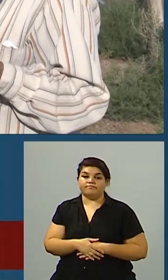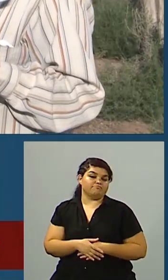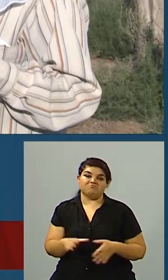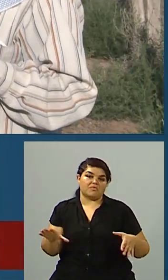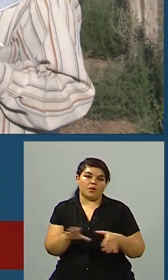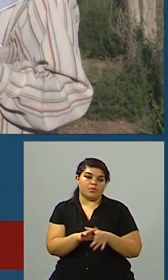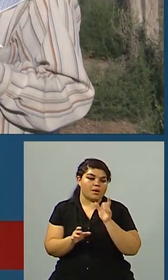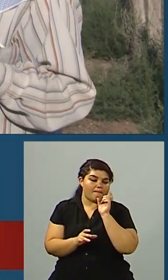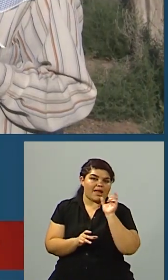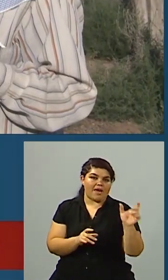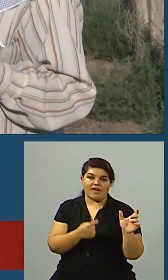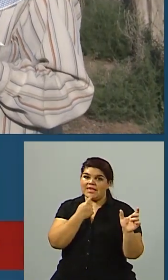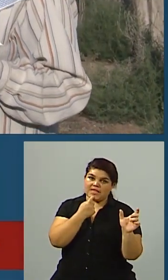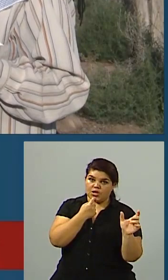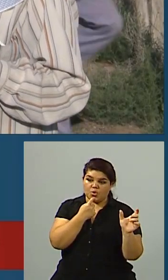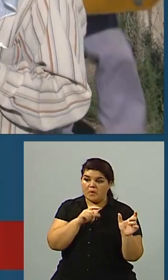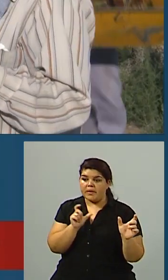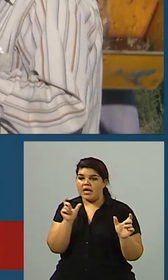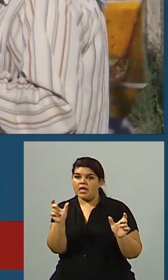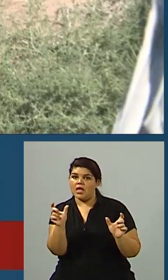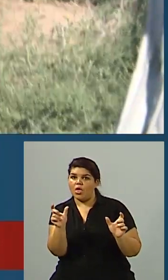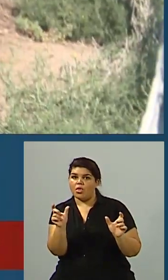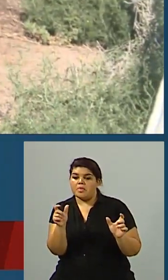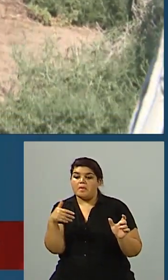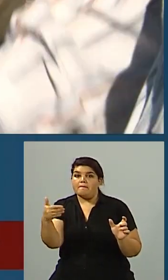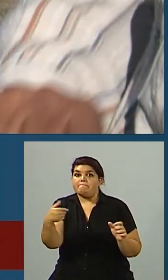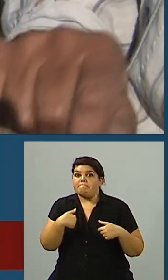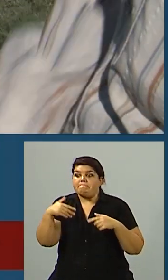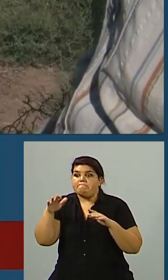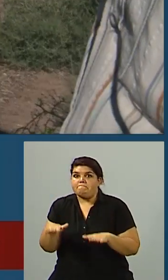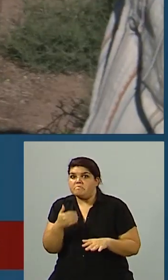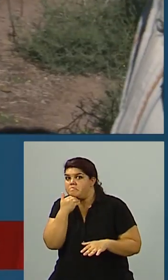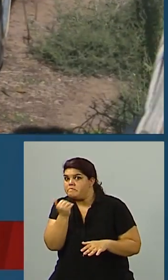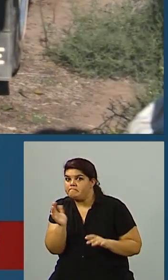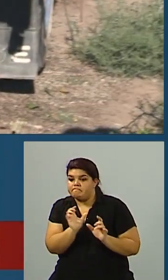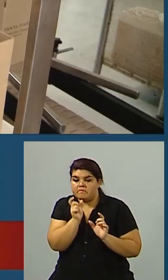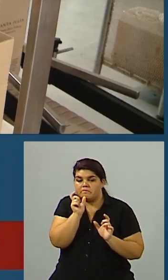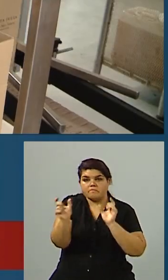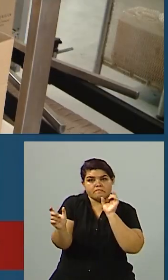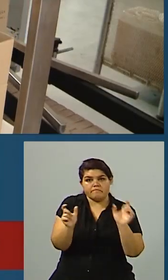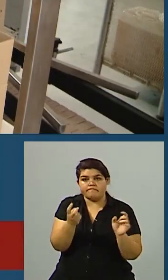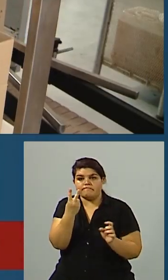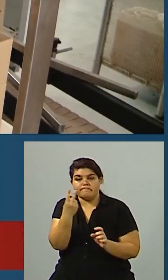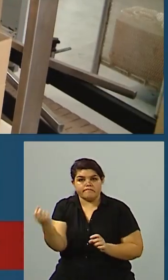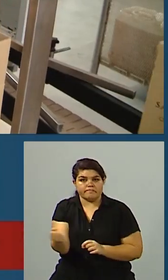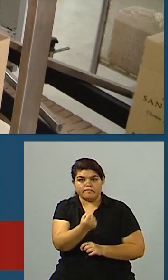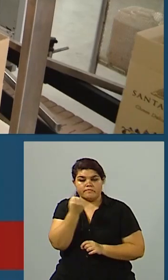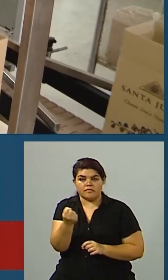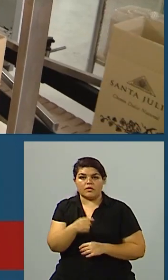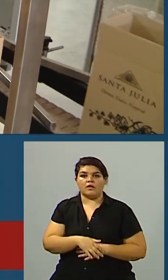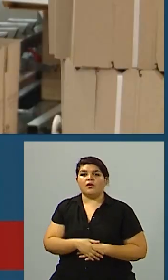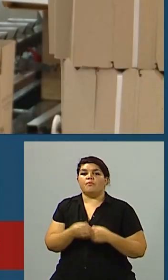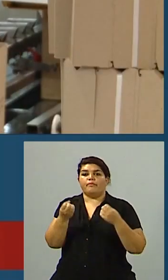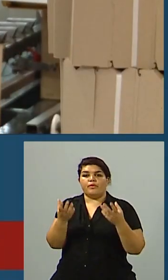indicadas, incertidumbre y expectativas. La incertidumbre relaciona al gobierno provincial, de alguna